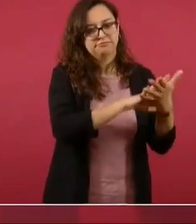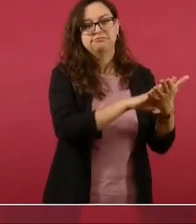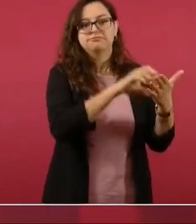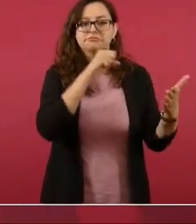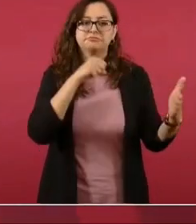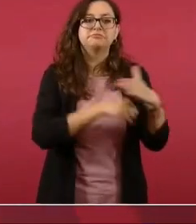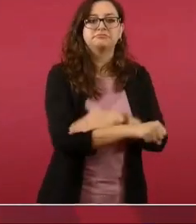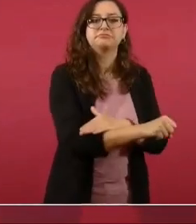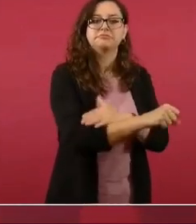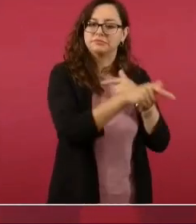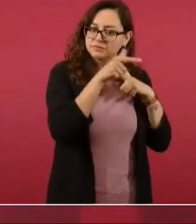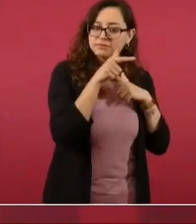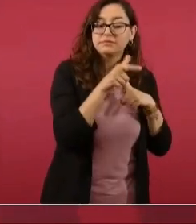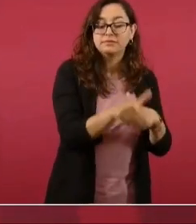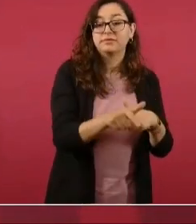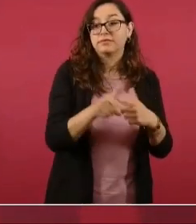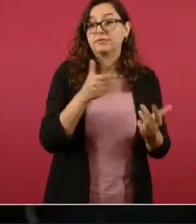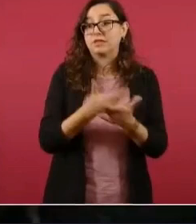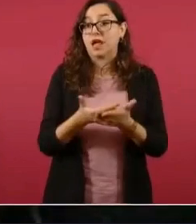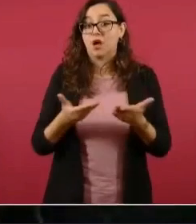de inmediato.